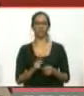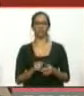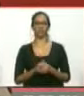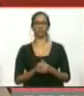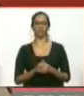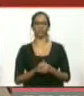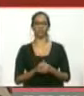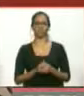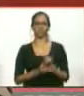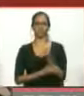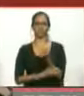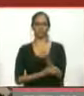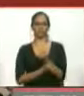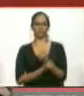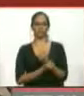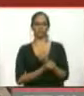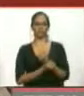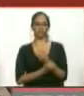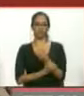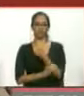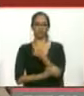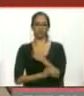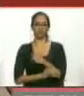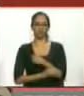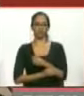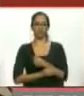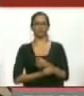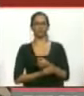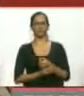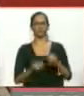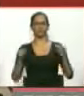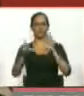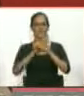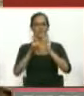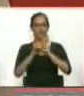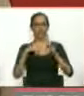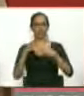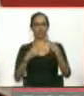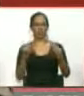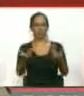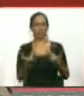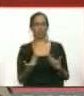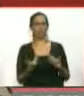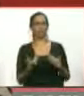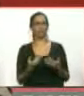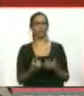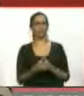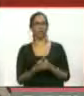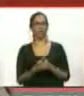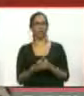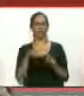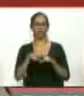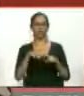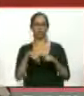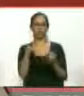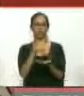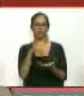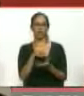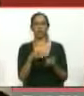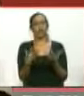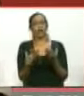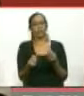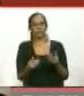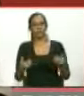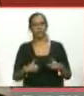en el asunto del sentido de las leyes que la revolución nos ha dado como la de control de social para atacar estos problemas porque bastante